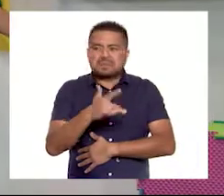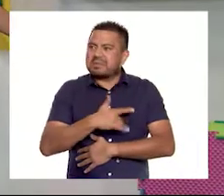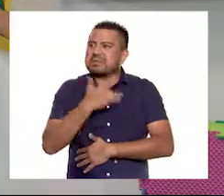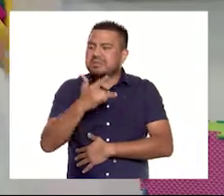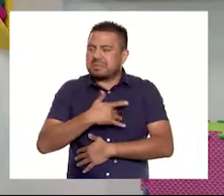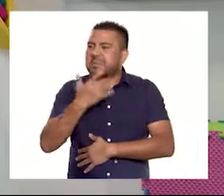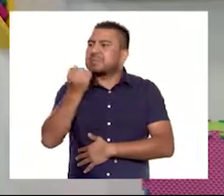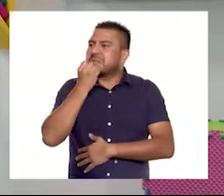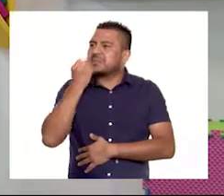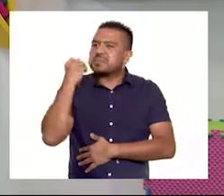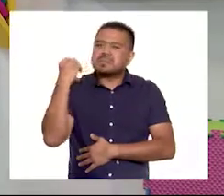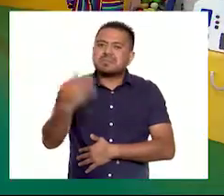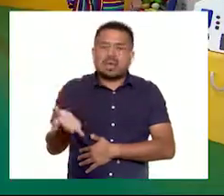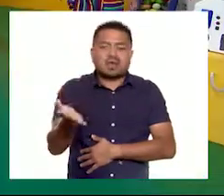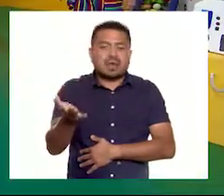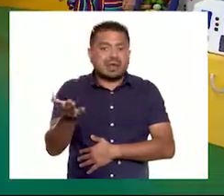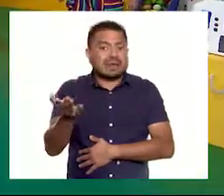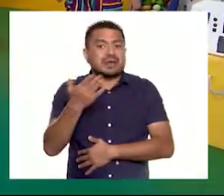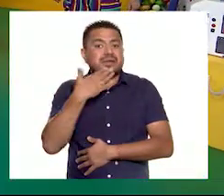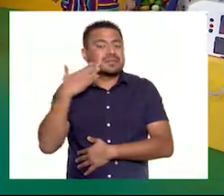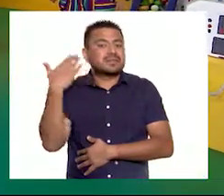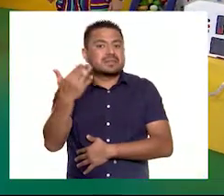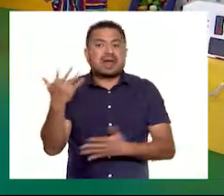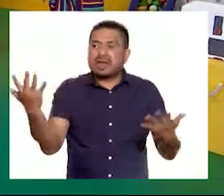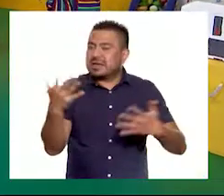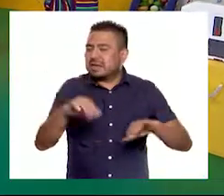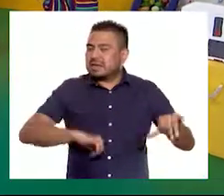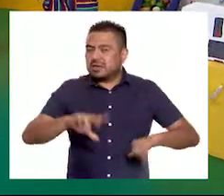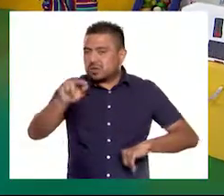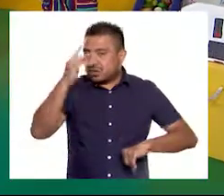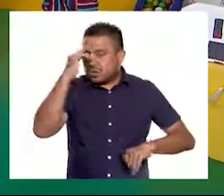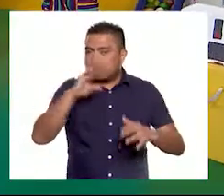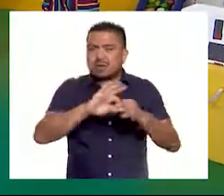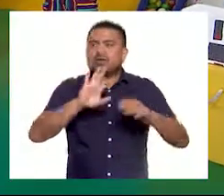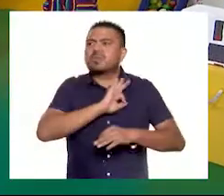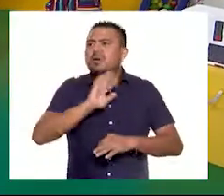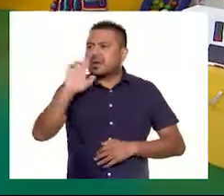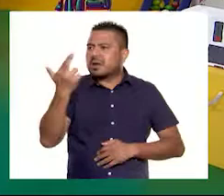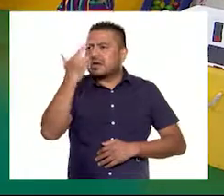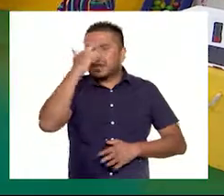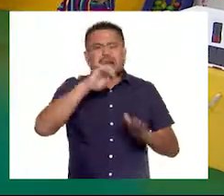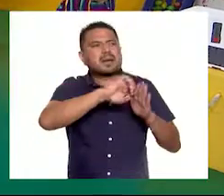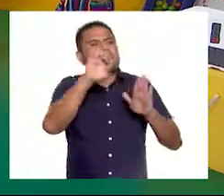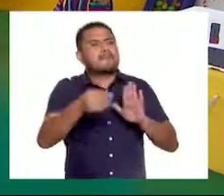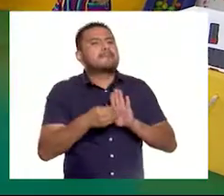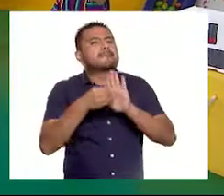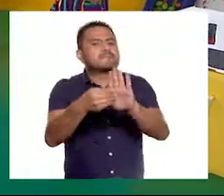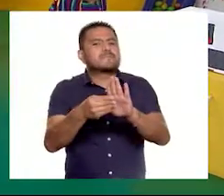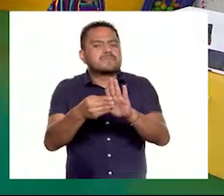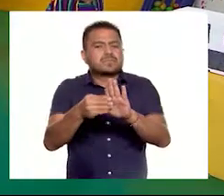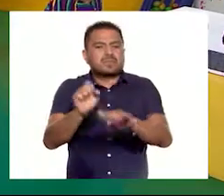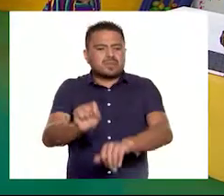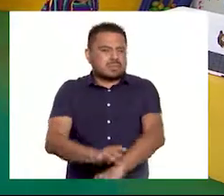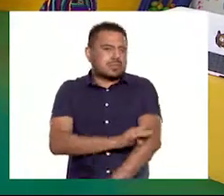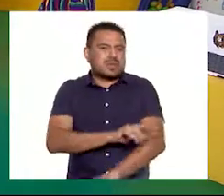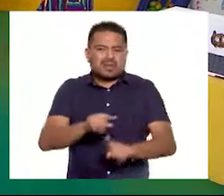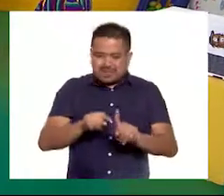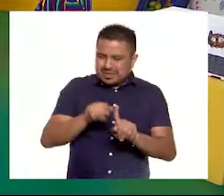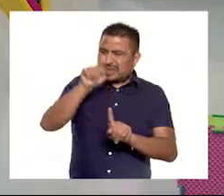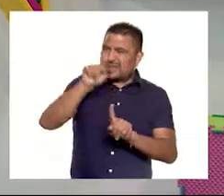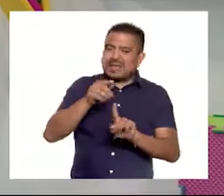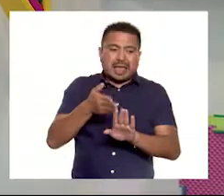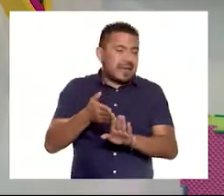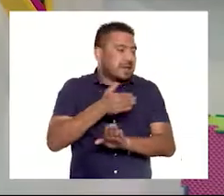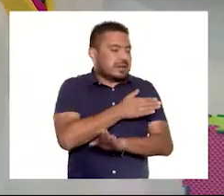parece súper bien. Perfecto. No olviden hacer el reto. Pueden recordar los ejemplos que pusimos en el emocionómetro pasado.